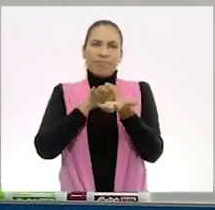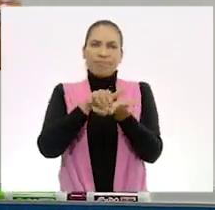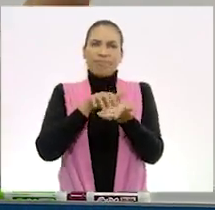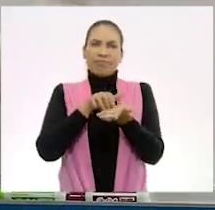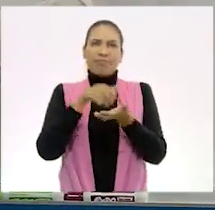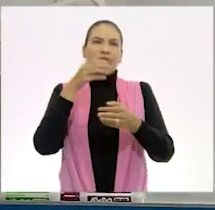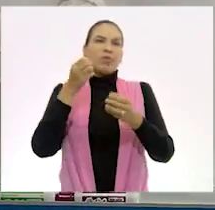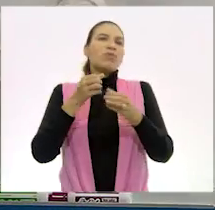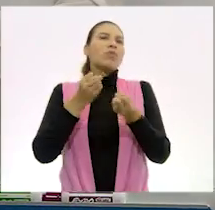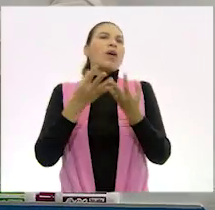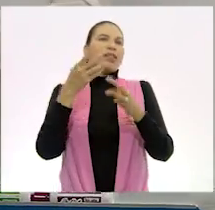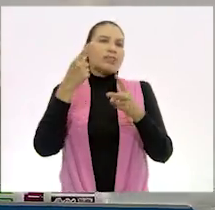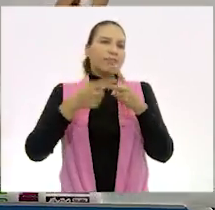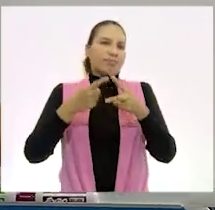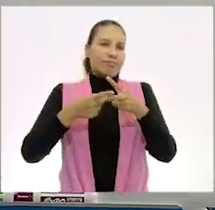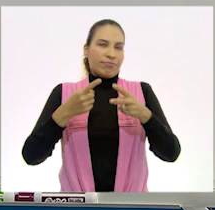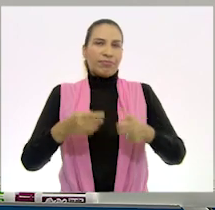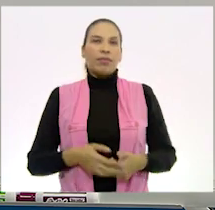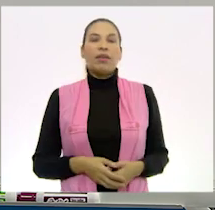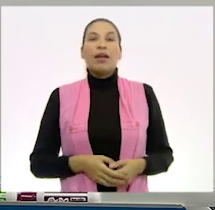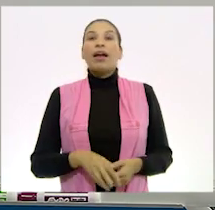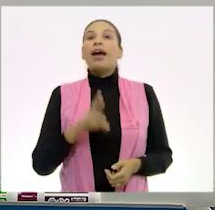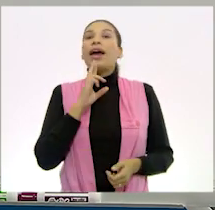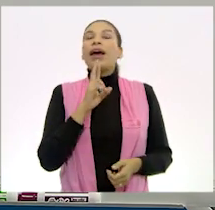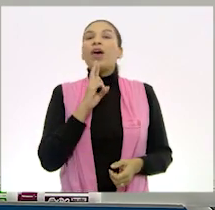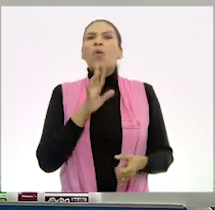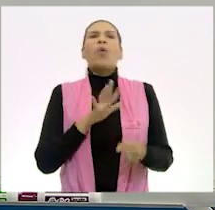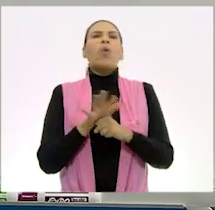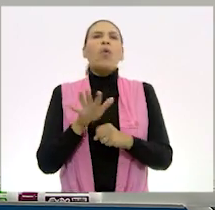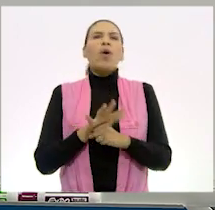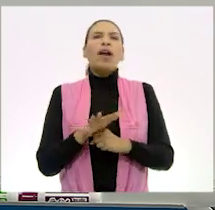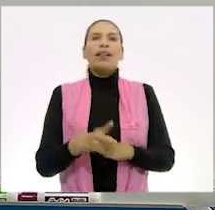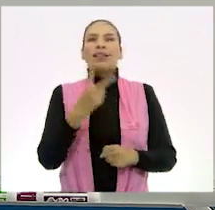calculadora. ¿Cuál es el resultado, Ale?